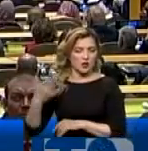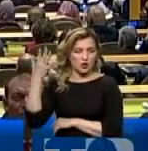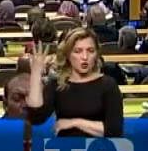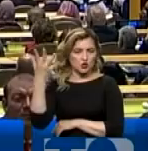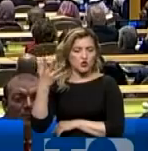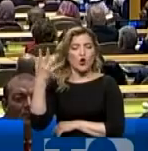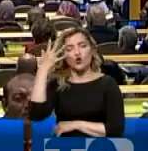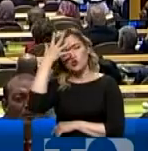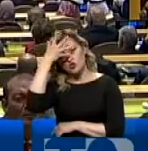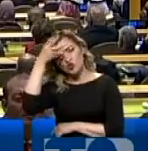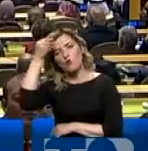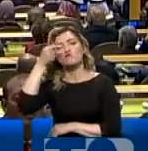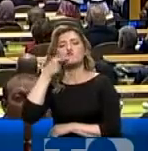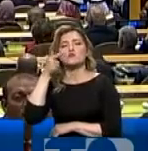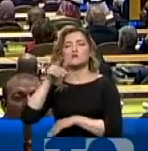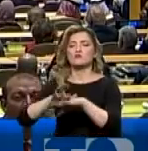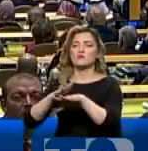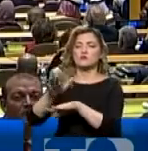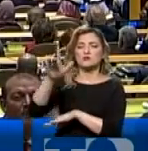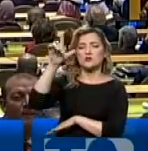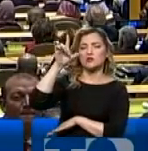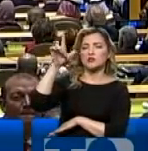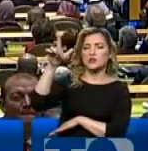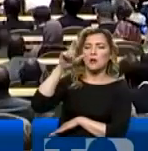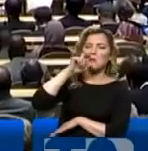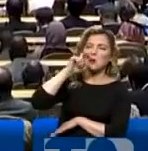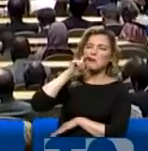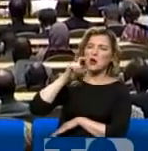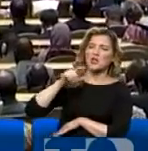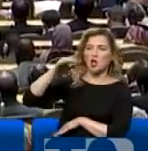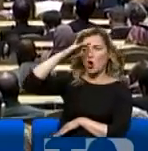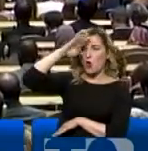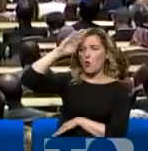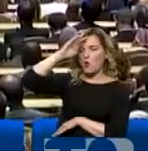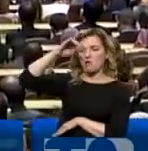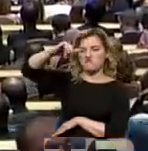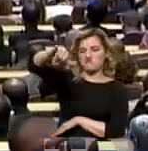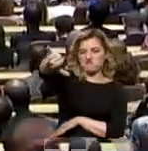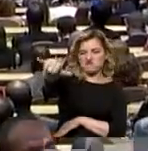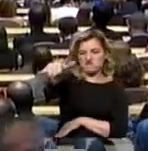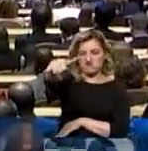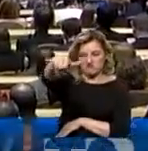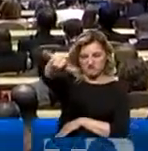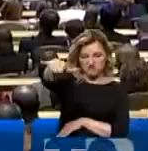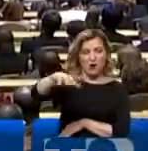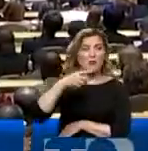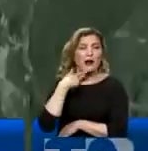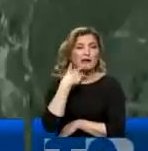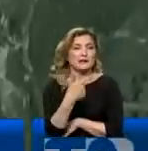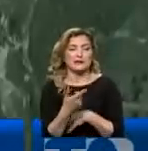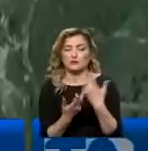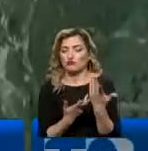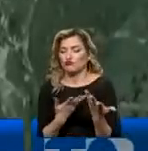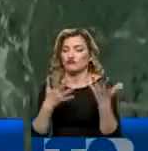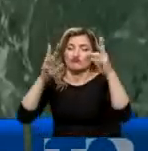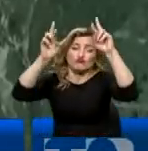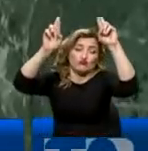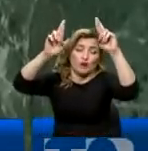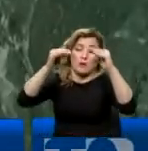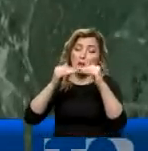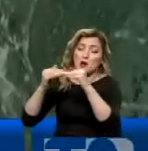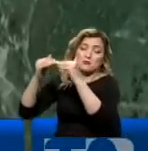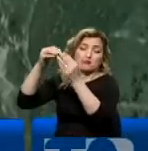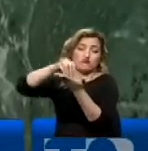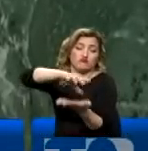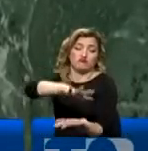ante la Asamblea, llamó al líder Nicolás Maduro un títere cubano y dijo que espera el día en que se restablezca la